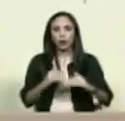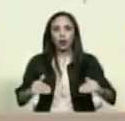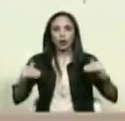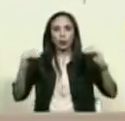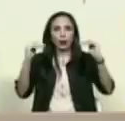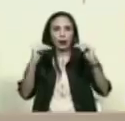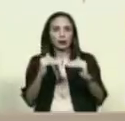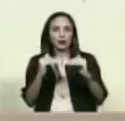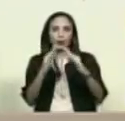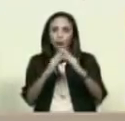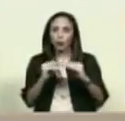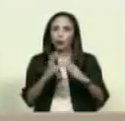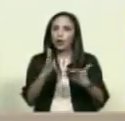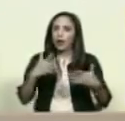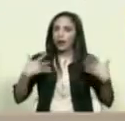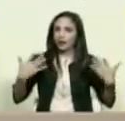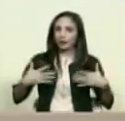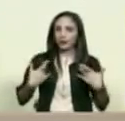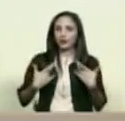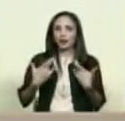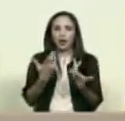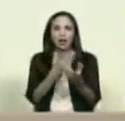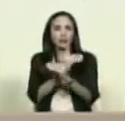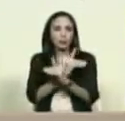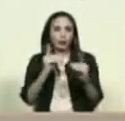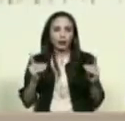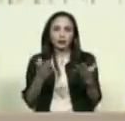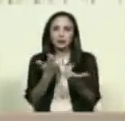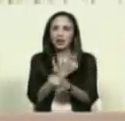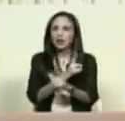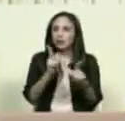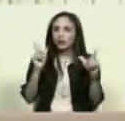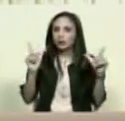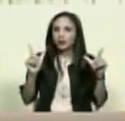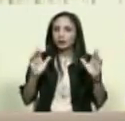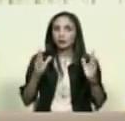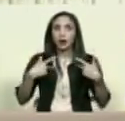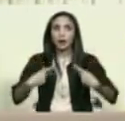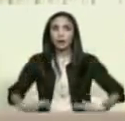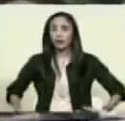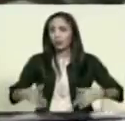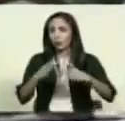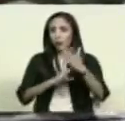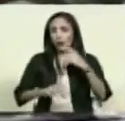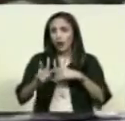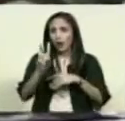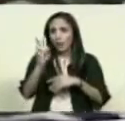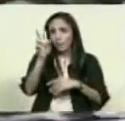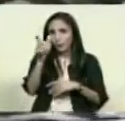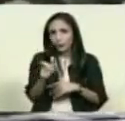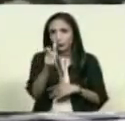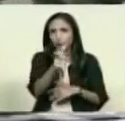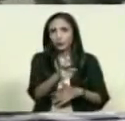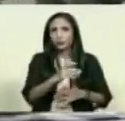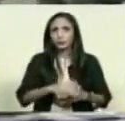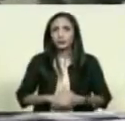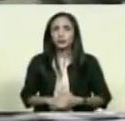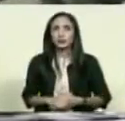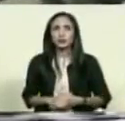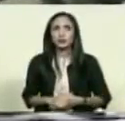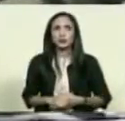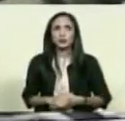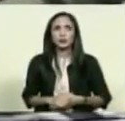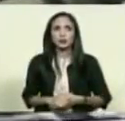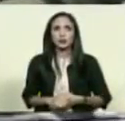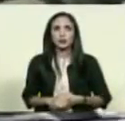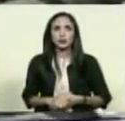la felicidad, la distribución de la riqueza para la vida de toda la sociedad. Una economía